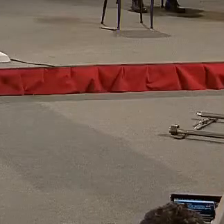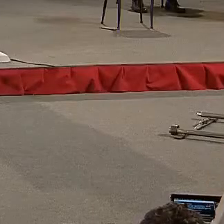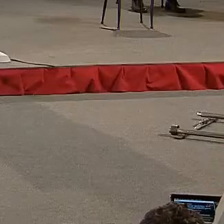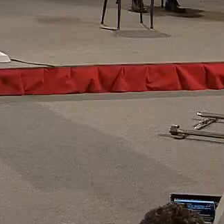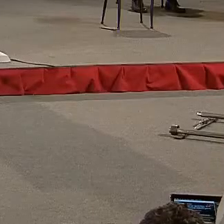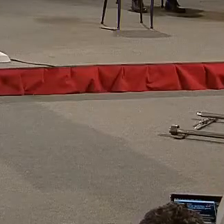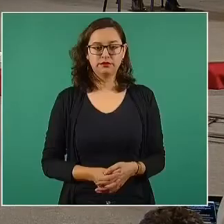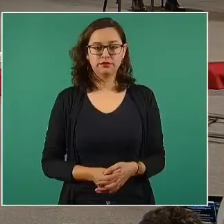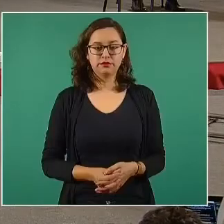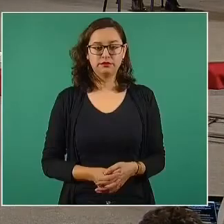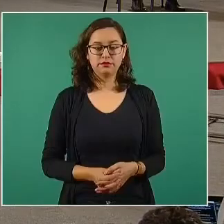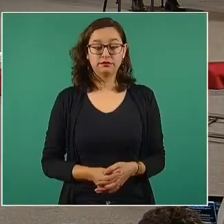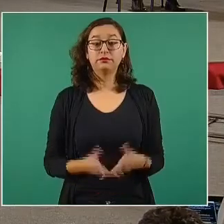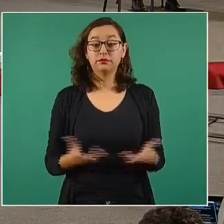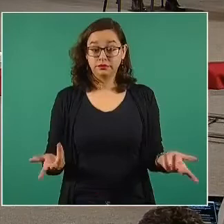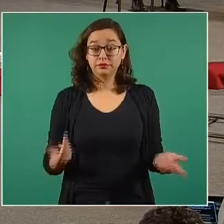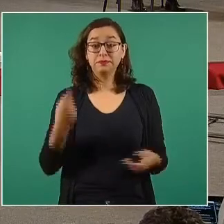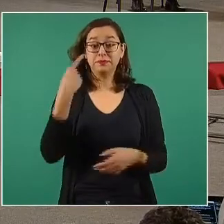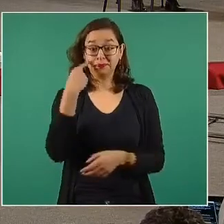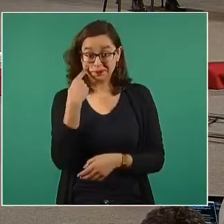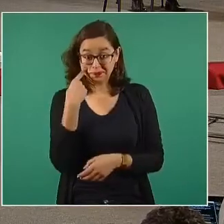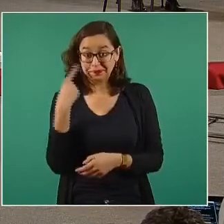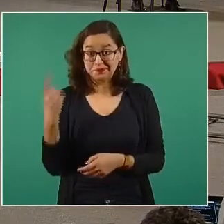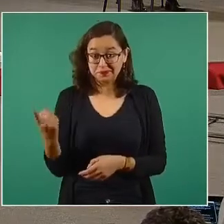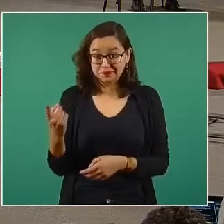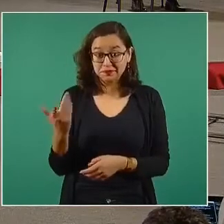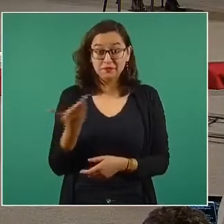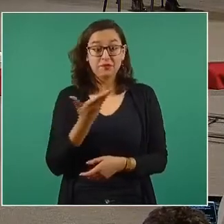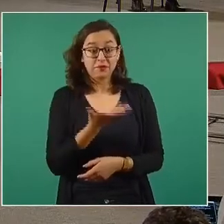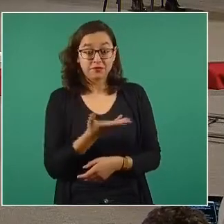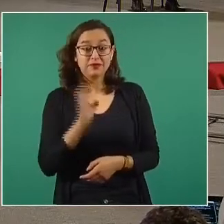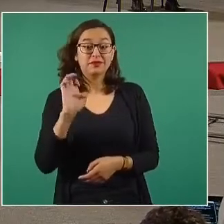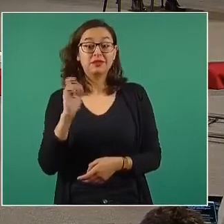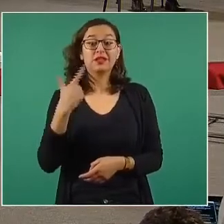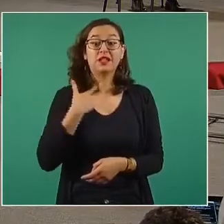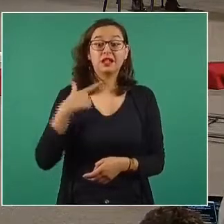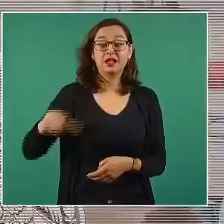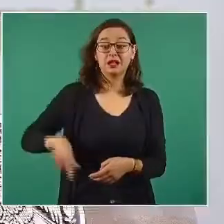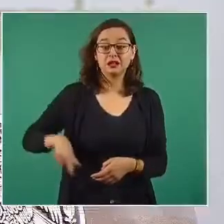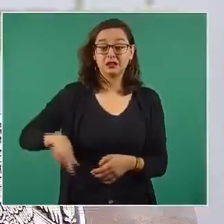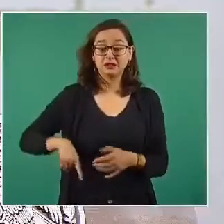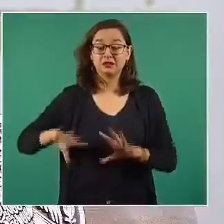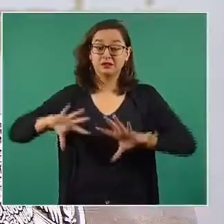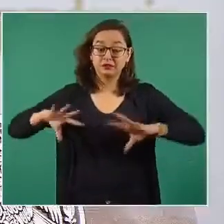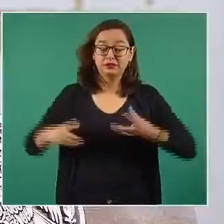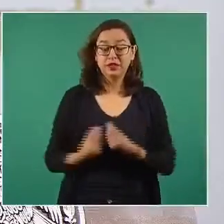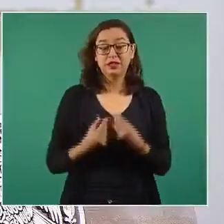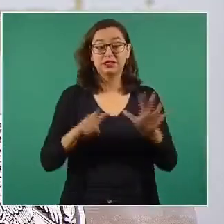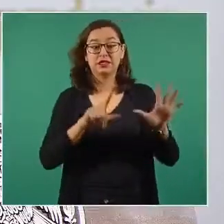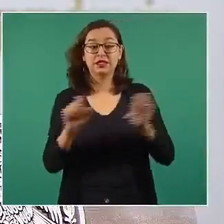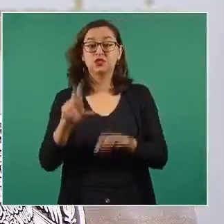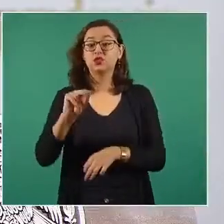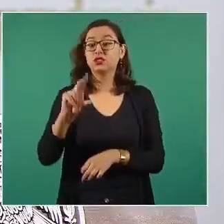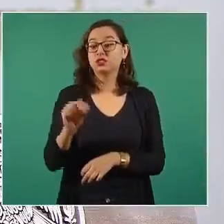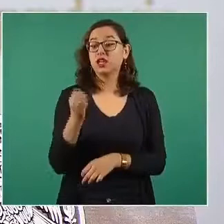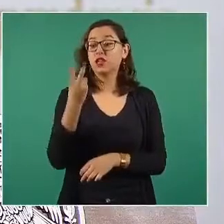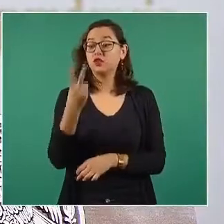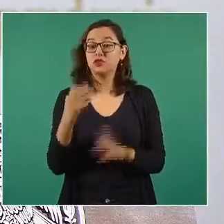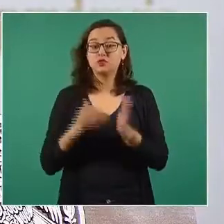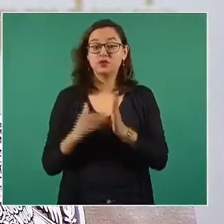deuda millonaria, más los intereses acumulados a la fecha, que suman 782 millones de